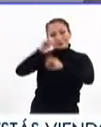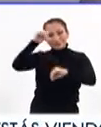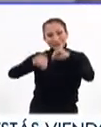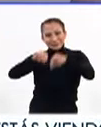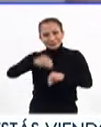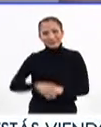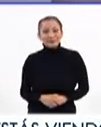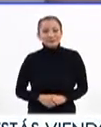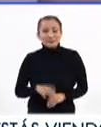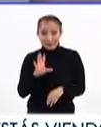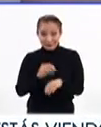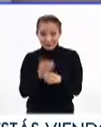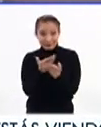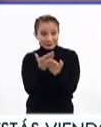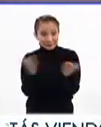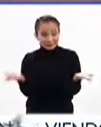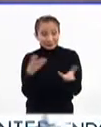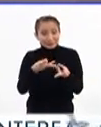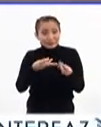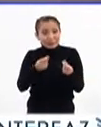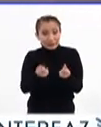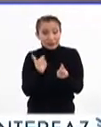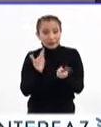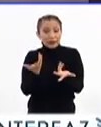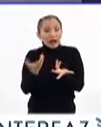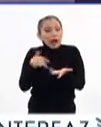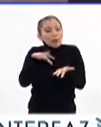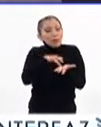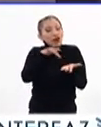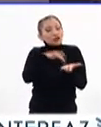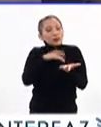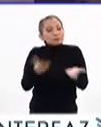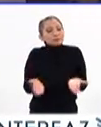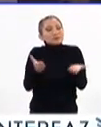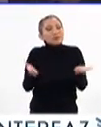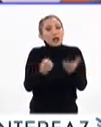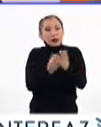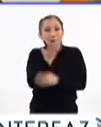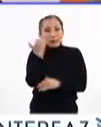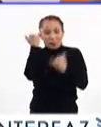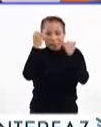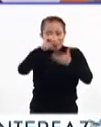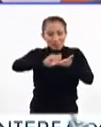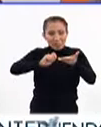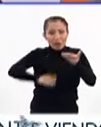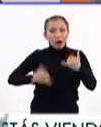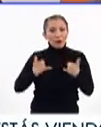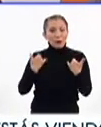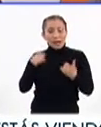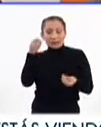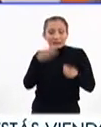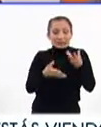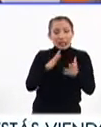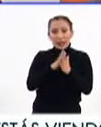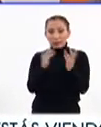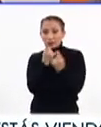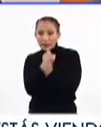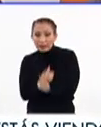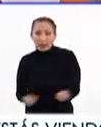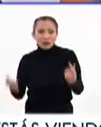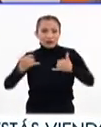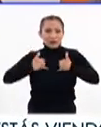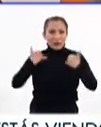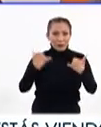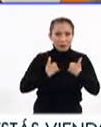digital, permitiendo que la inversión de recursos apoye en la promoción de los nuevos autores jóvenes, libros infantiles